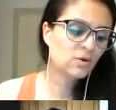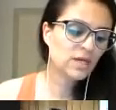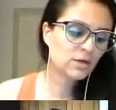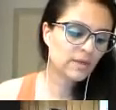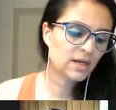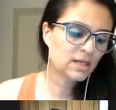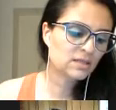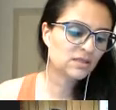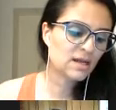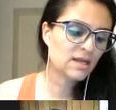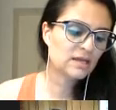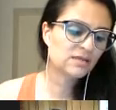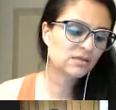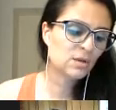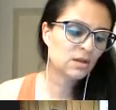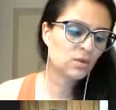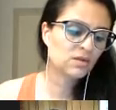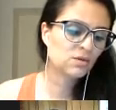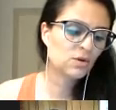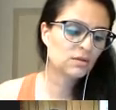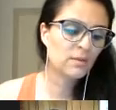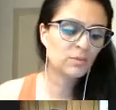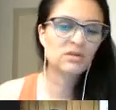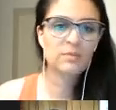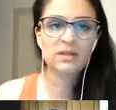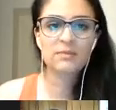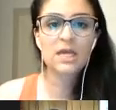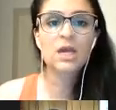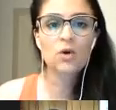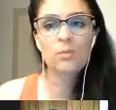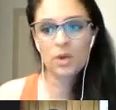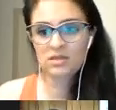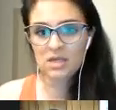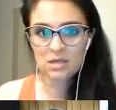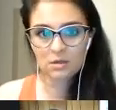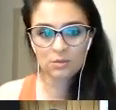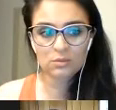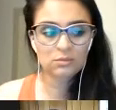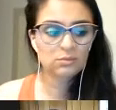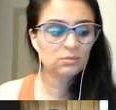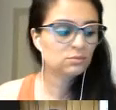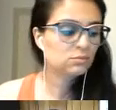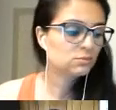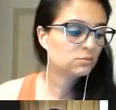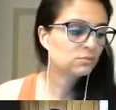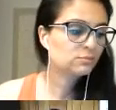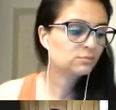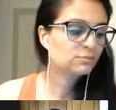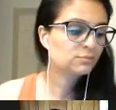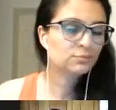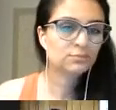exigir al gobierno para garantizar el acceso a la educación en tiempos de pandemia y cómo exigirlo?